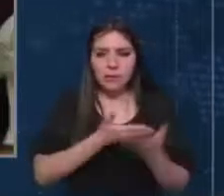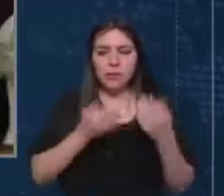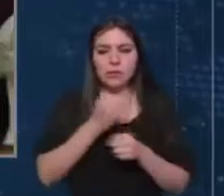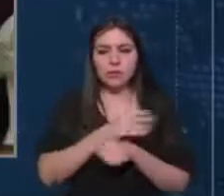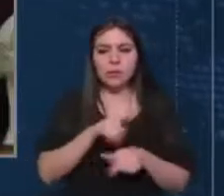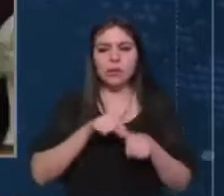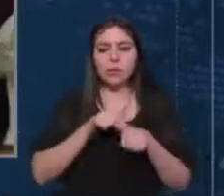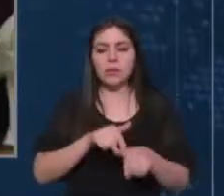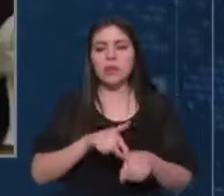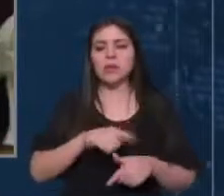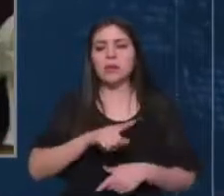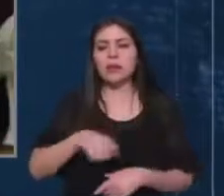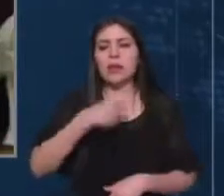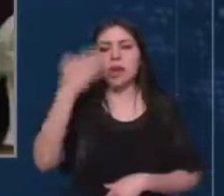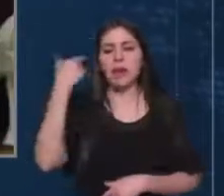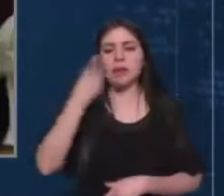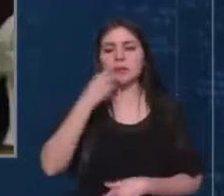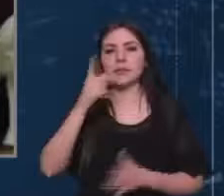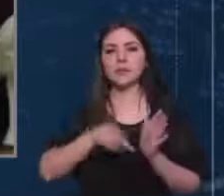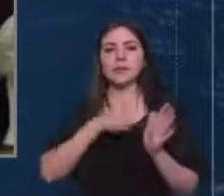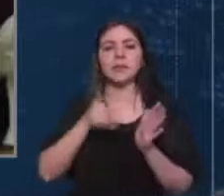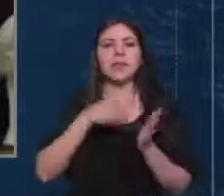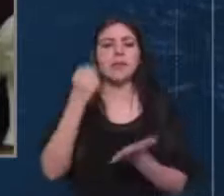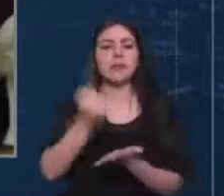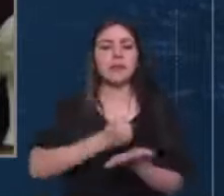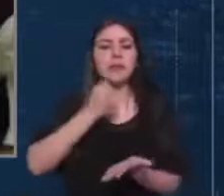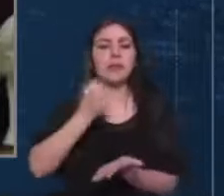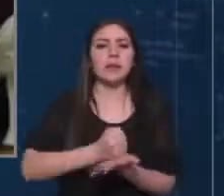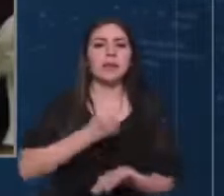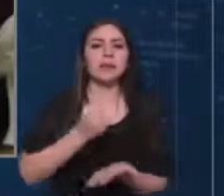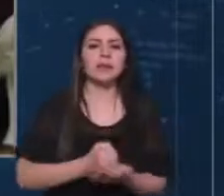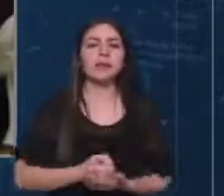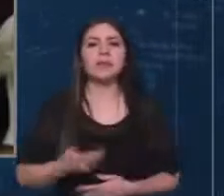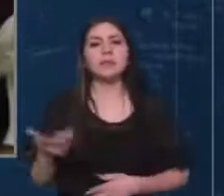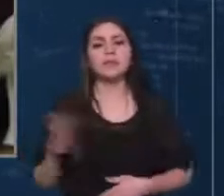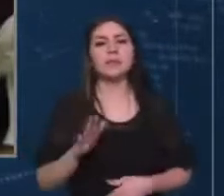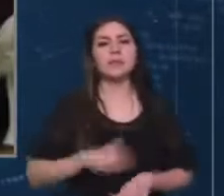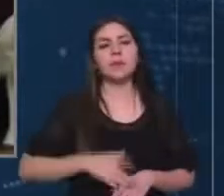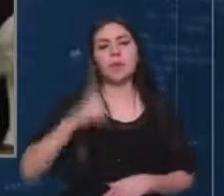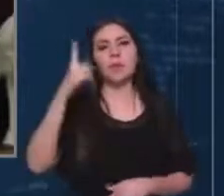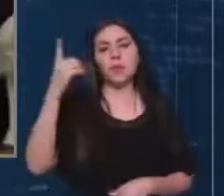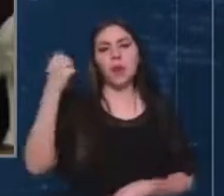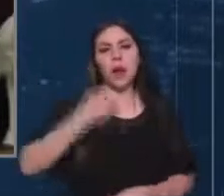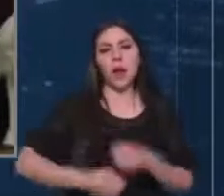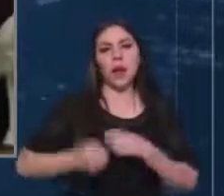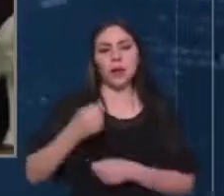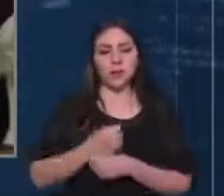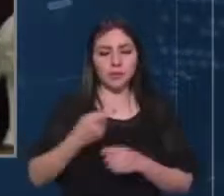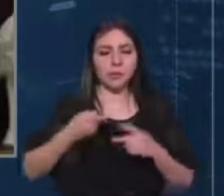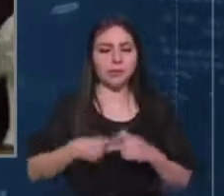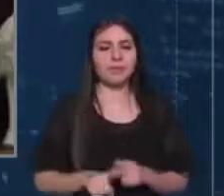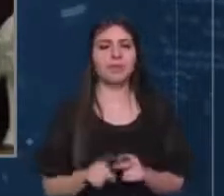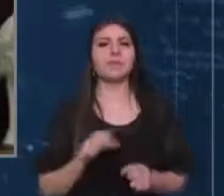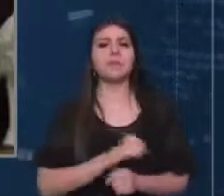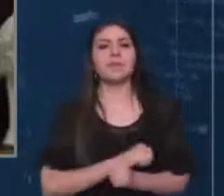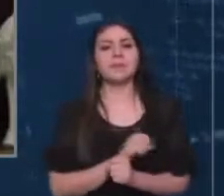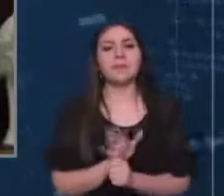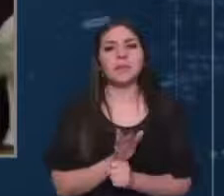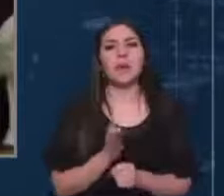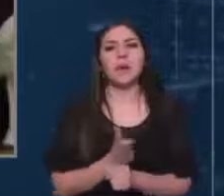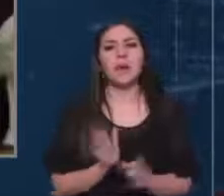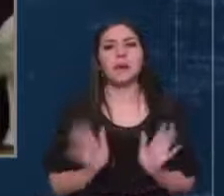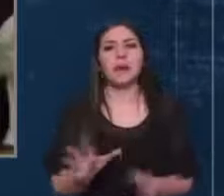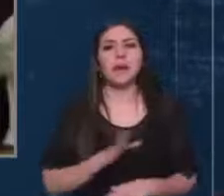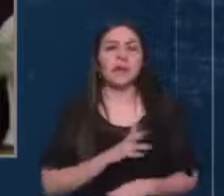Realmente recordar lo que hemos insistido aquí, que llevamos poco más de un año de la pandemia y ya tenemos una vacuna.